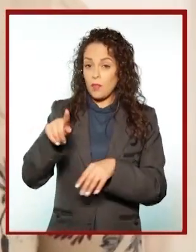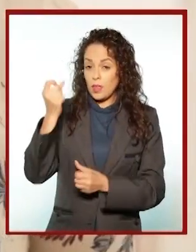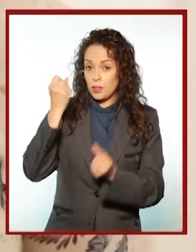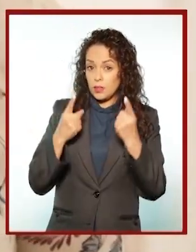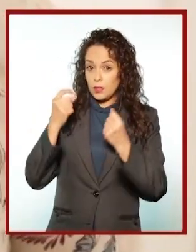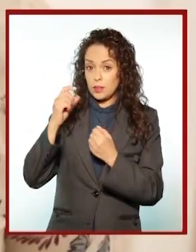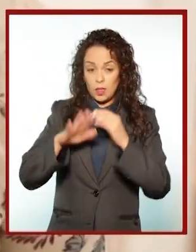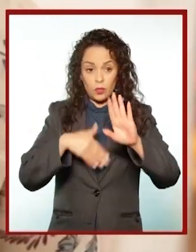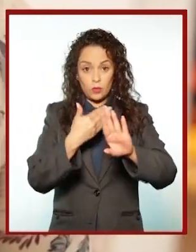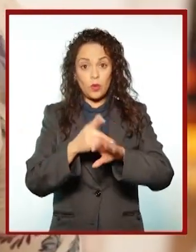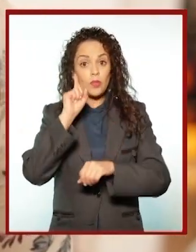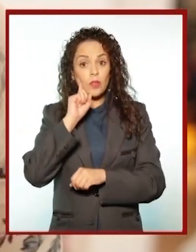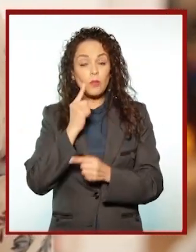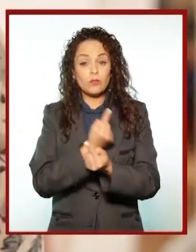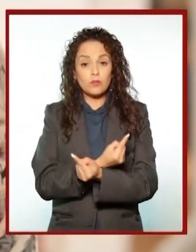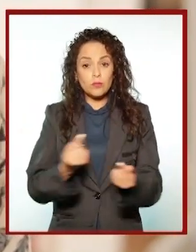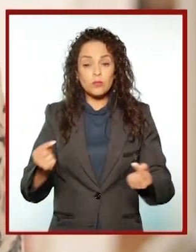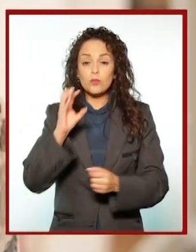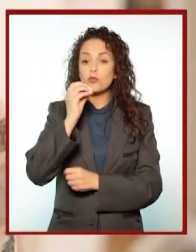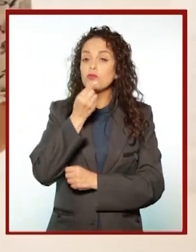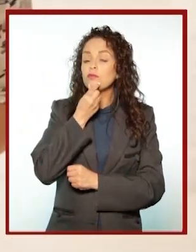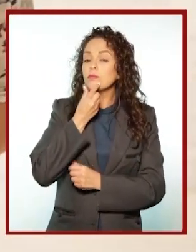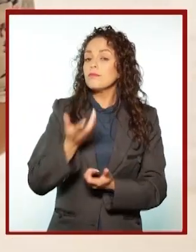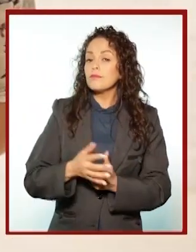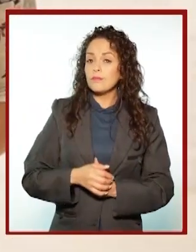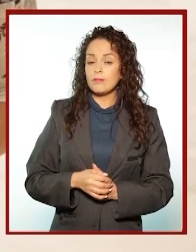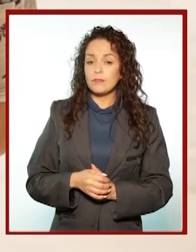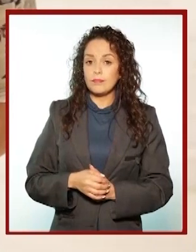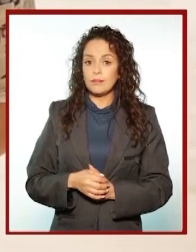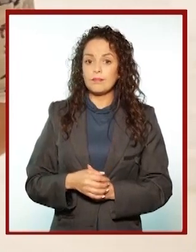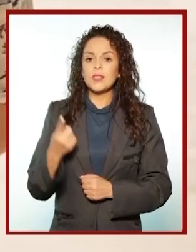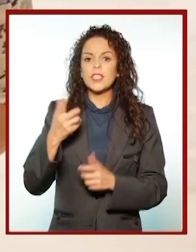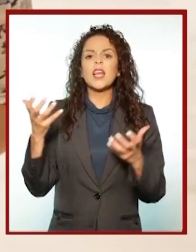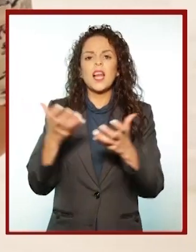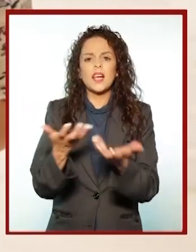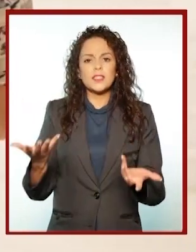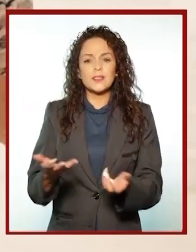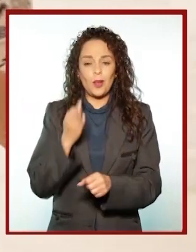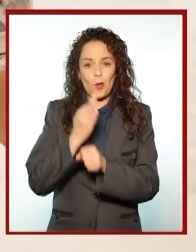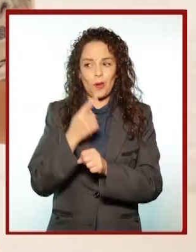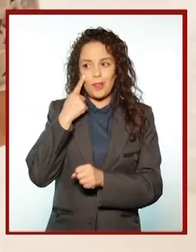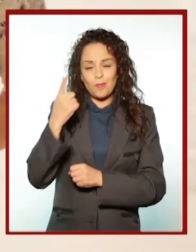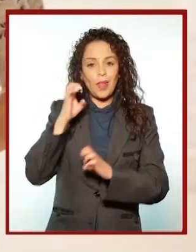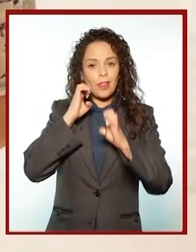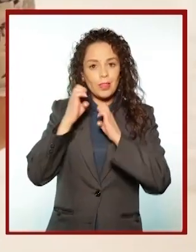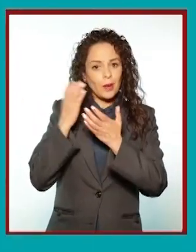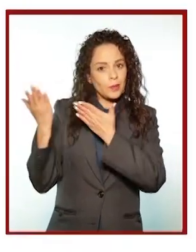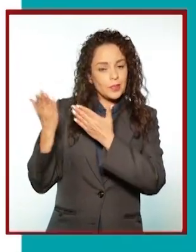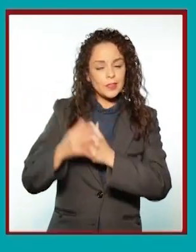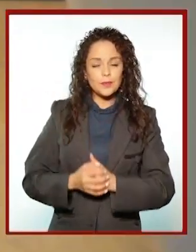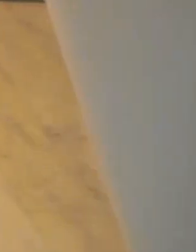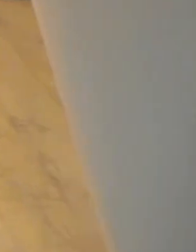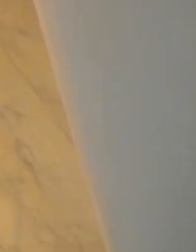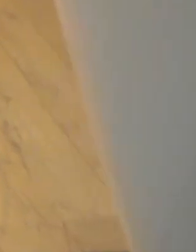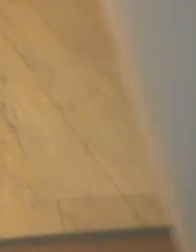o ejercido violencia contra mujeres o niñas? ¿Qué se hace frente a estas situaciones? Vamos a la siguiente entrevista.